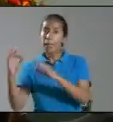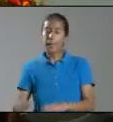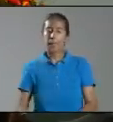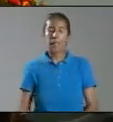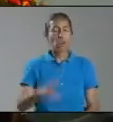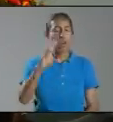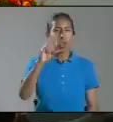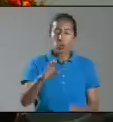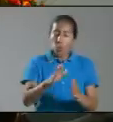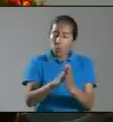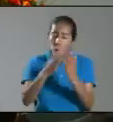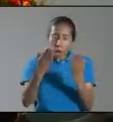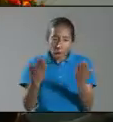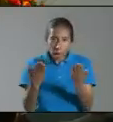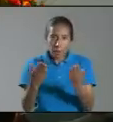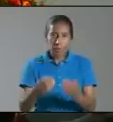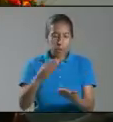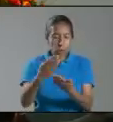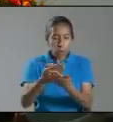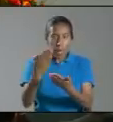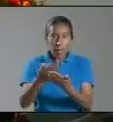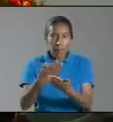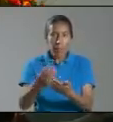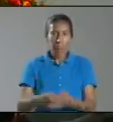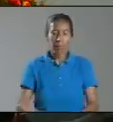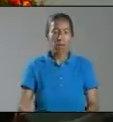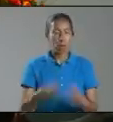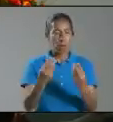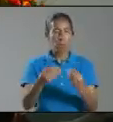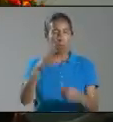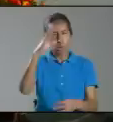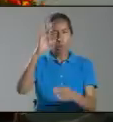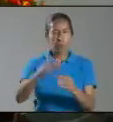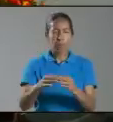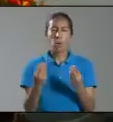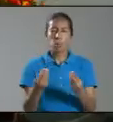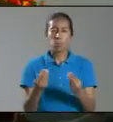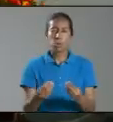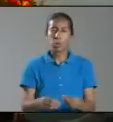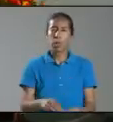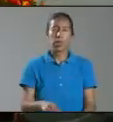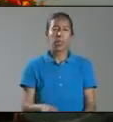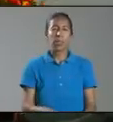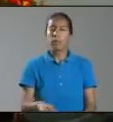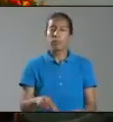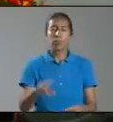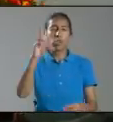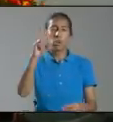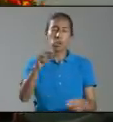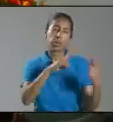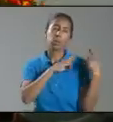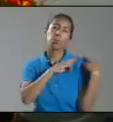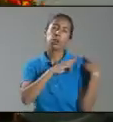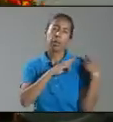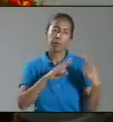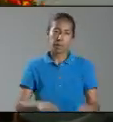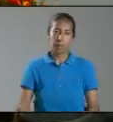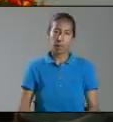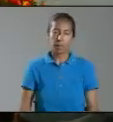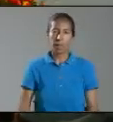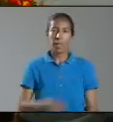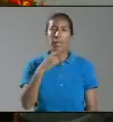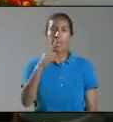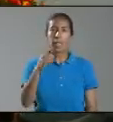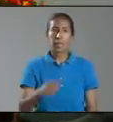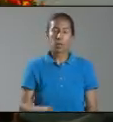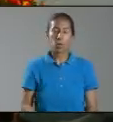Biblia para predicar, hermano, demasiada fe o demasiada irresponsabilidad, ¿eh? Y entonces le toca el tiempo y sin Biblia dijo, préstame tu Biblia a vos,